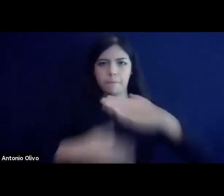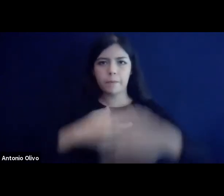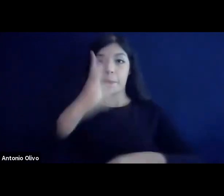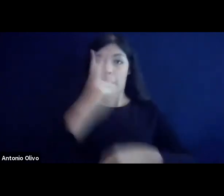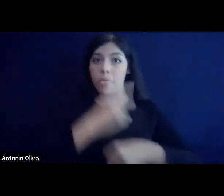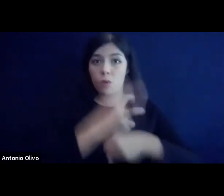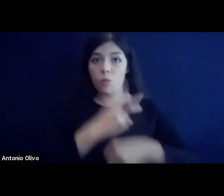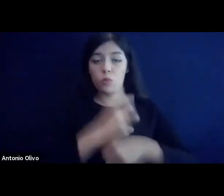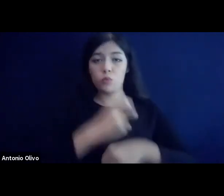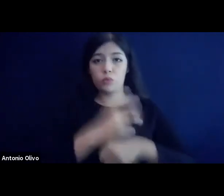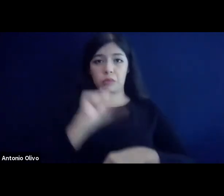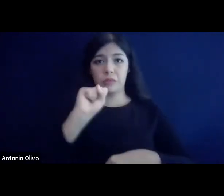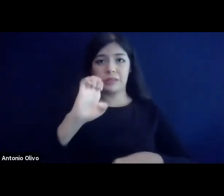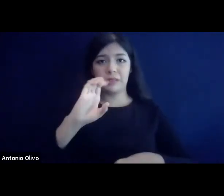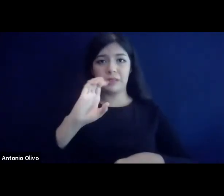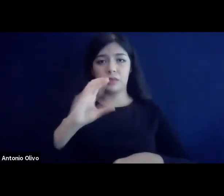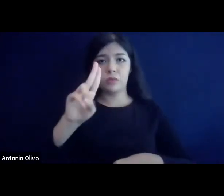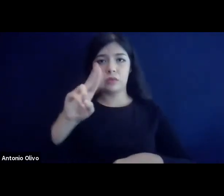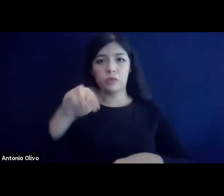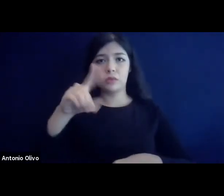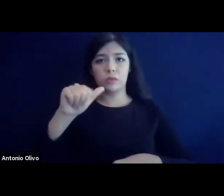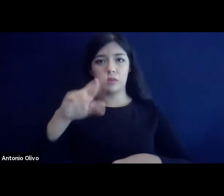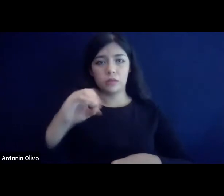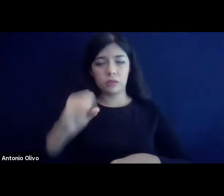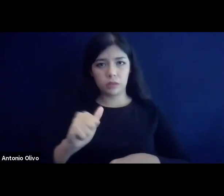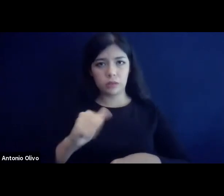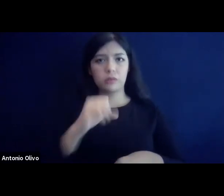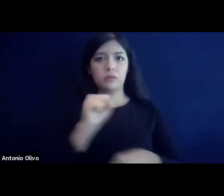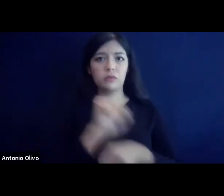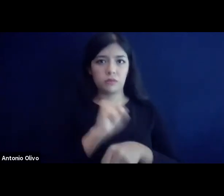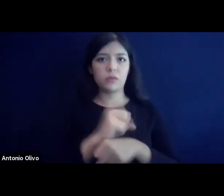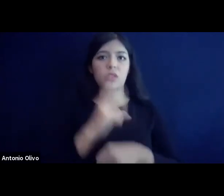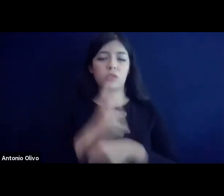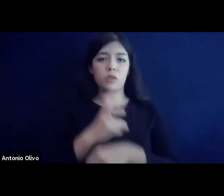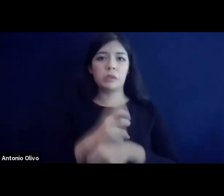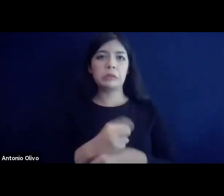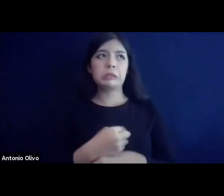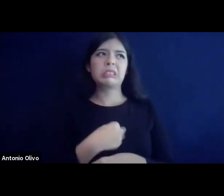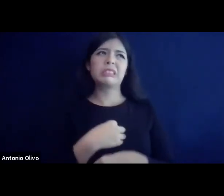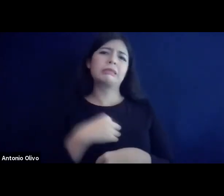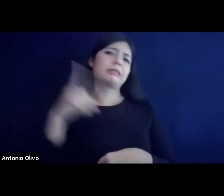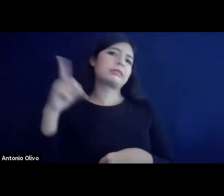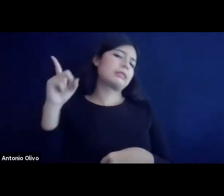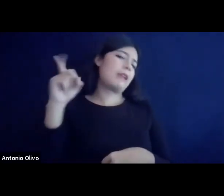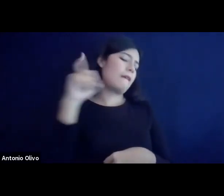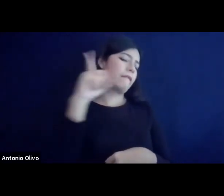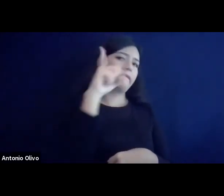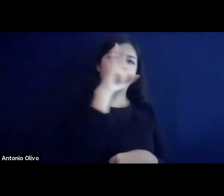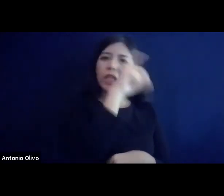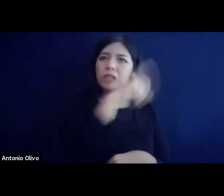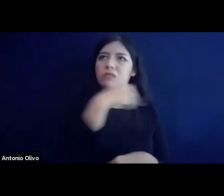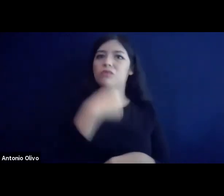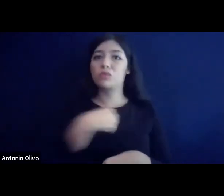muchísimas dificultades y cambiando de auxiliares casi cada mes para ver si podía encontrar